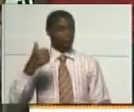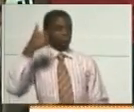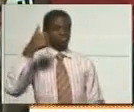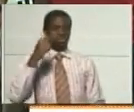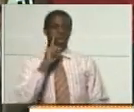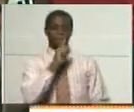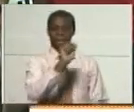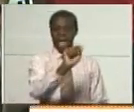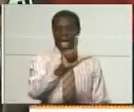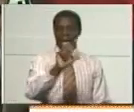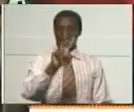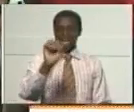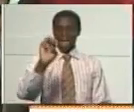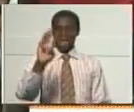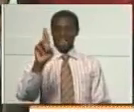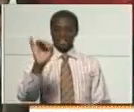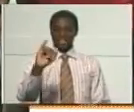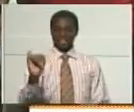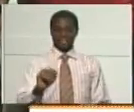ejército bolivariano